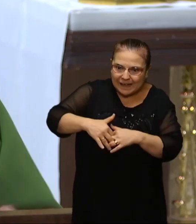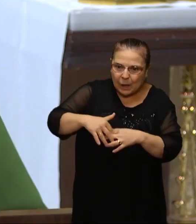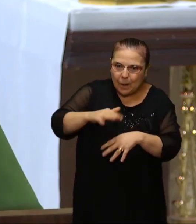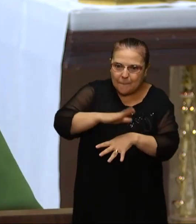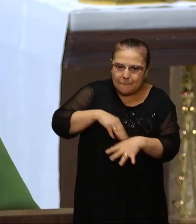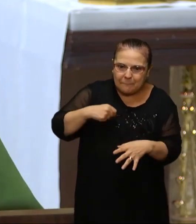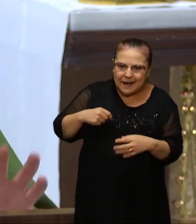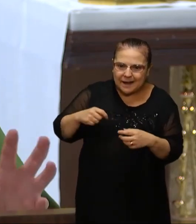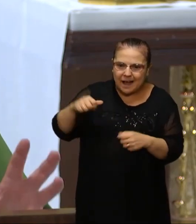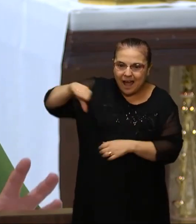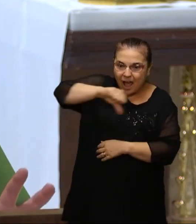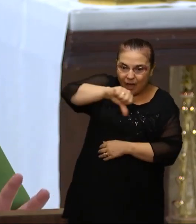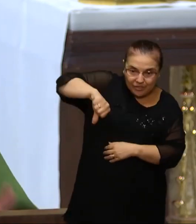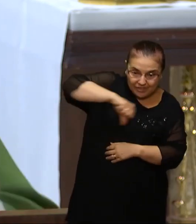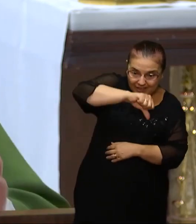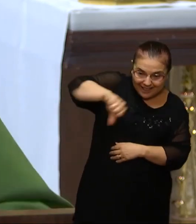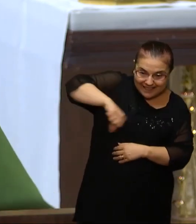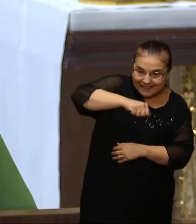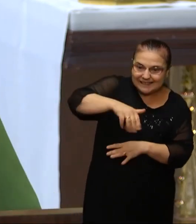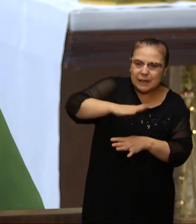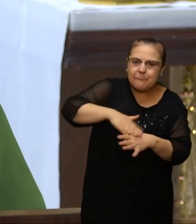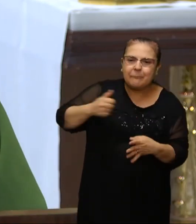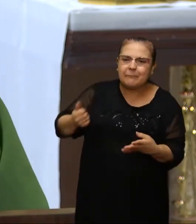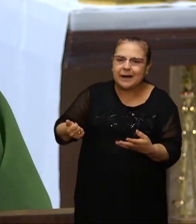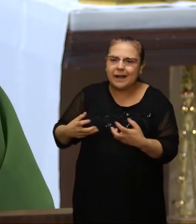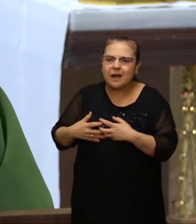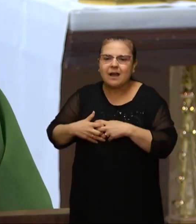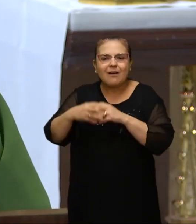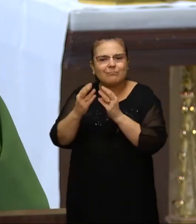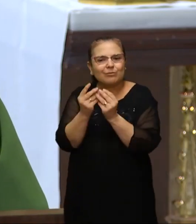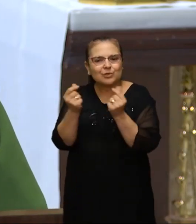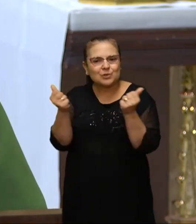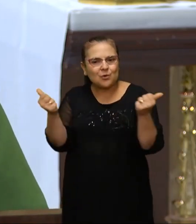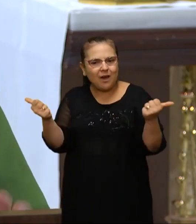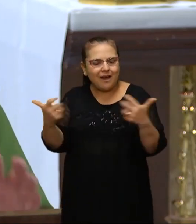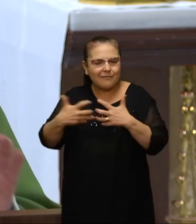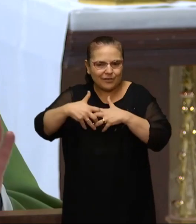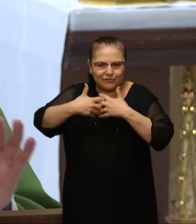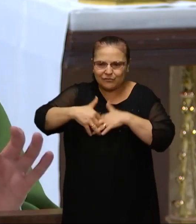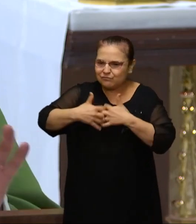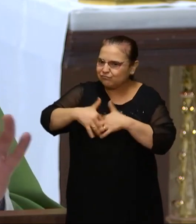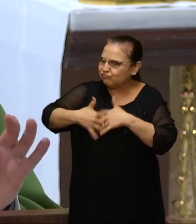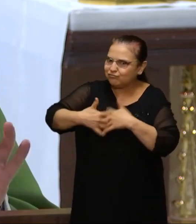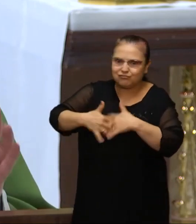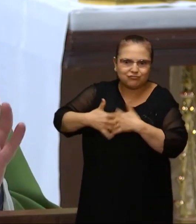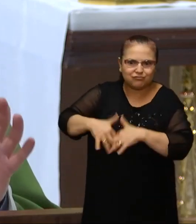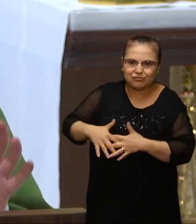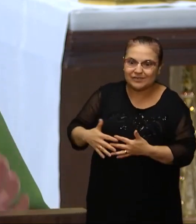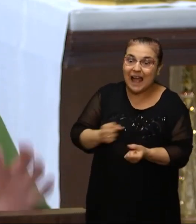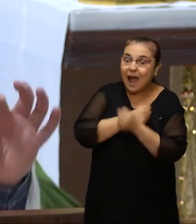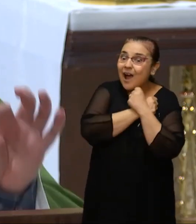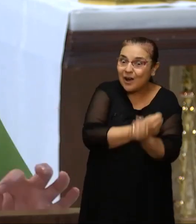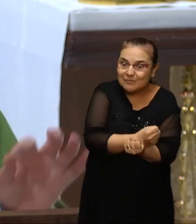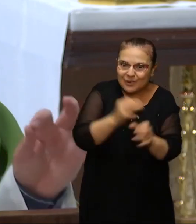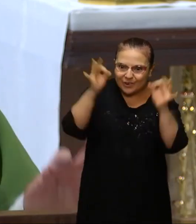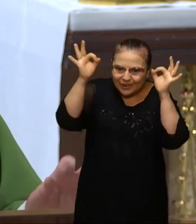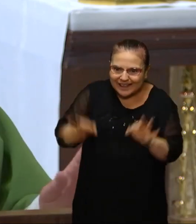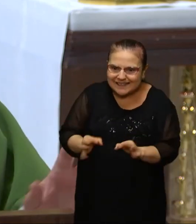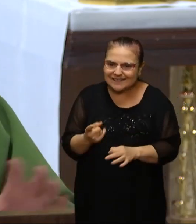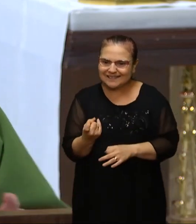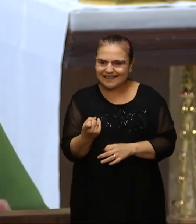chirr sino para que funcionen a la perfección el amor Entonces es Pues eso que necesitamos